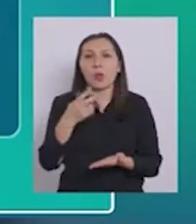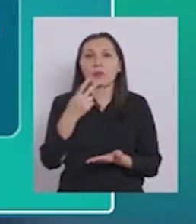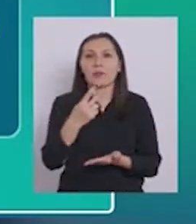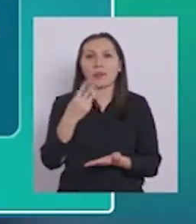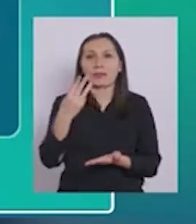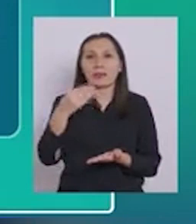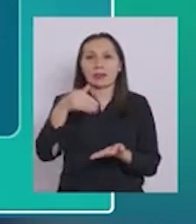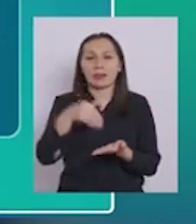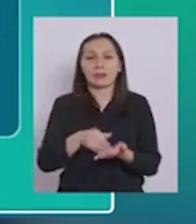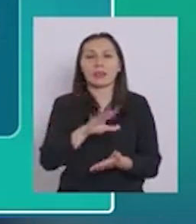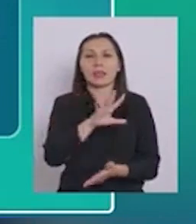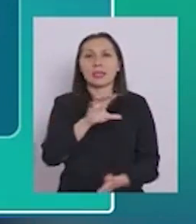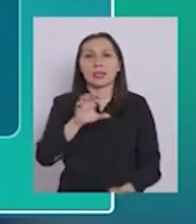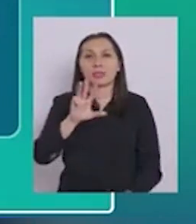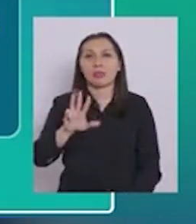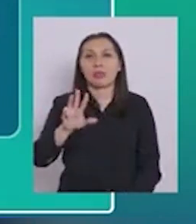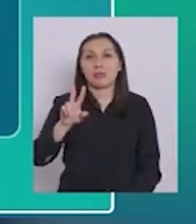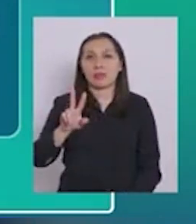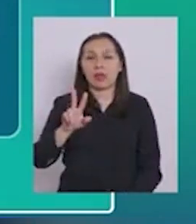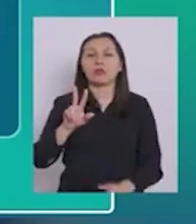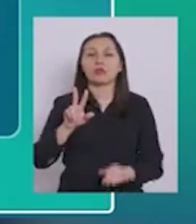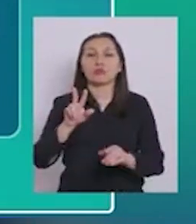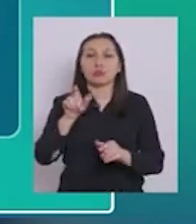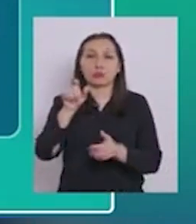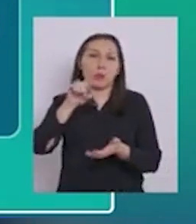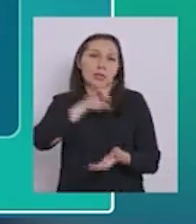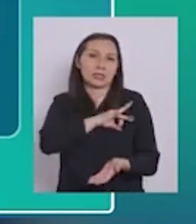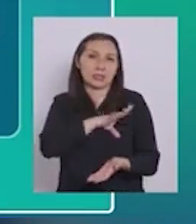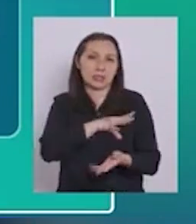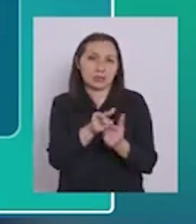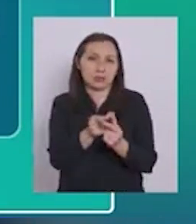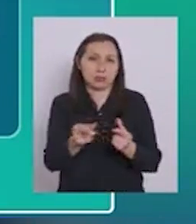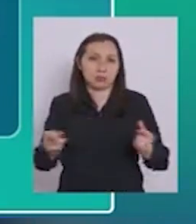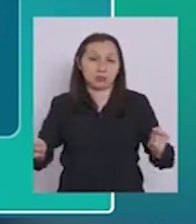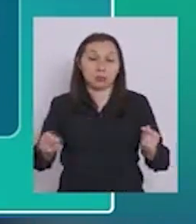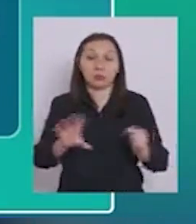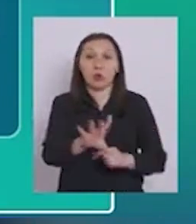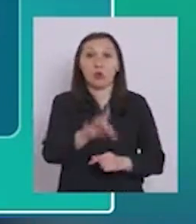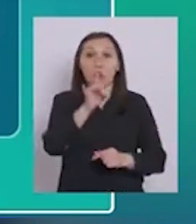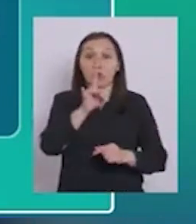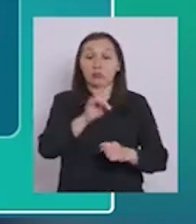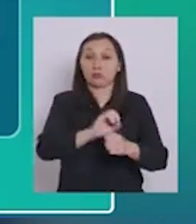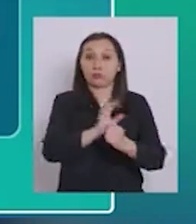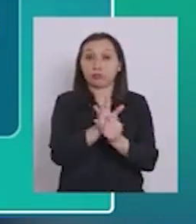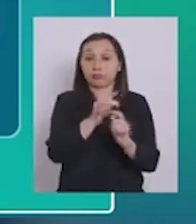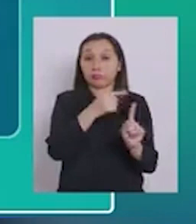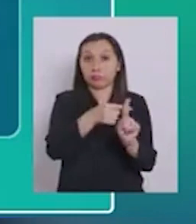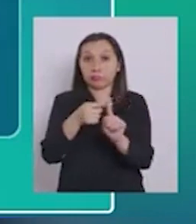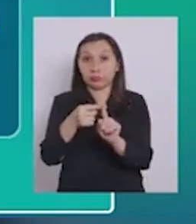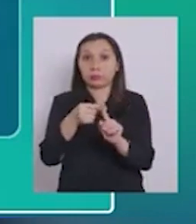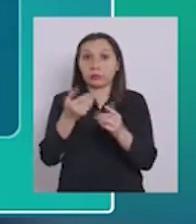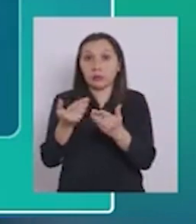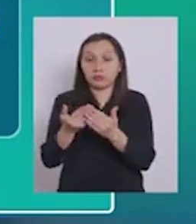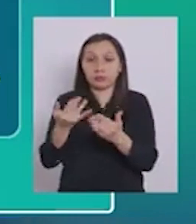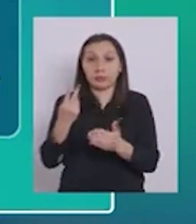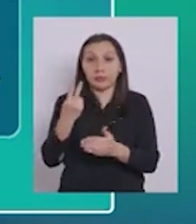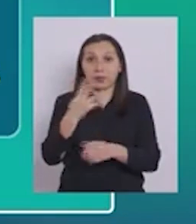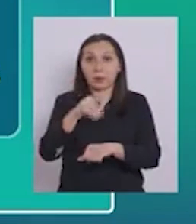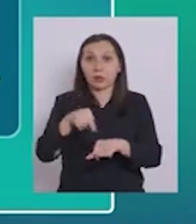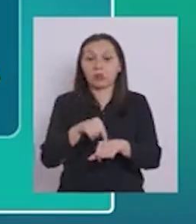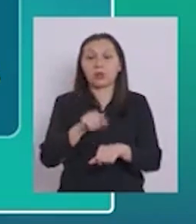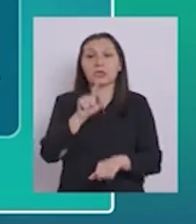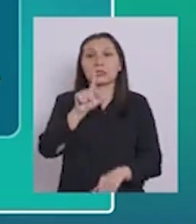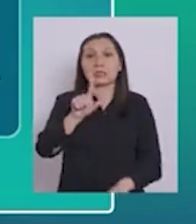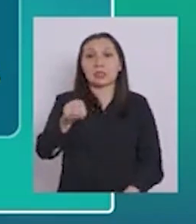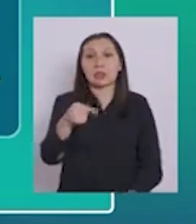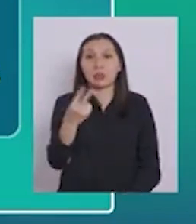millones 423 mil 598 a nivel país la positividad para estas últimas 24 horas